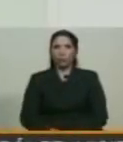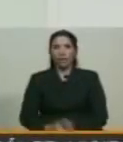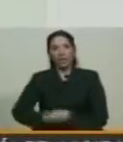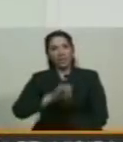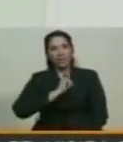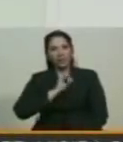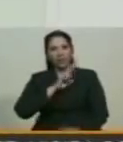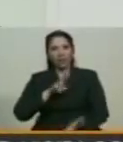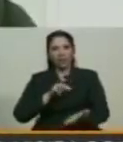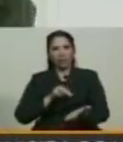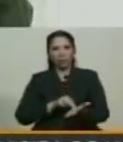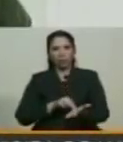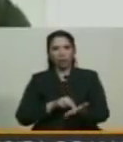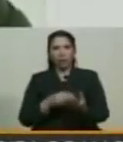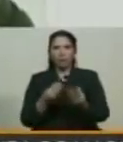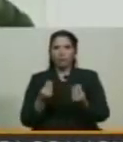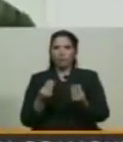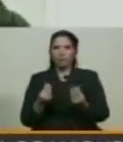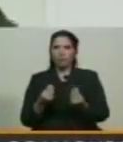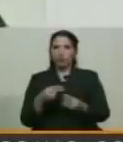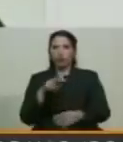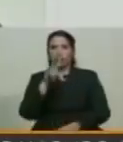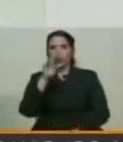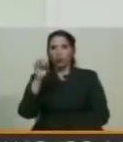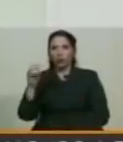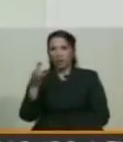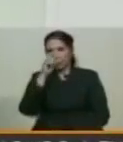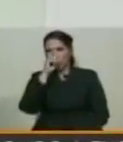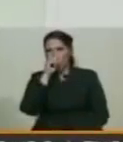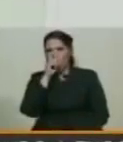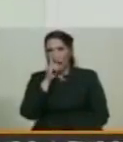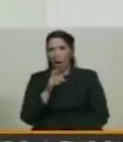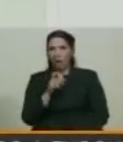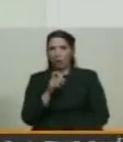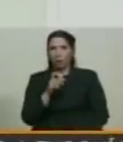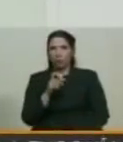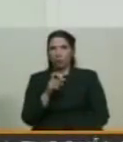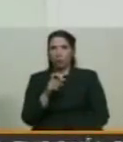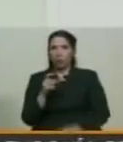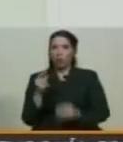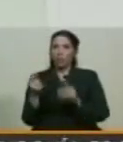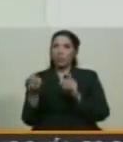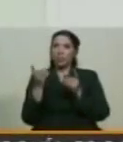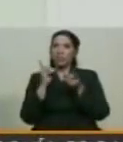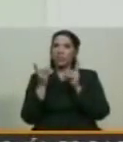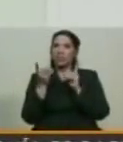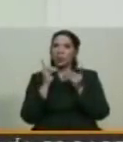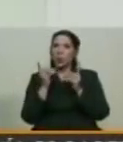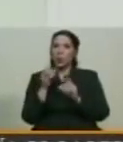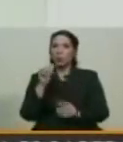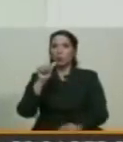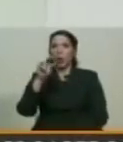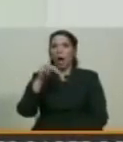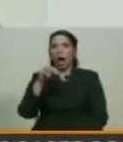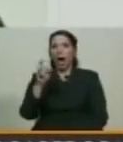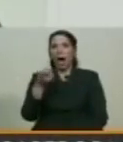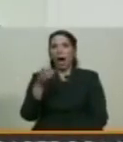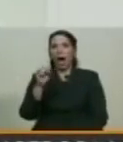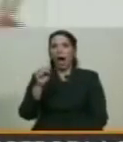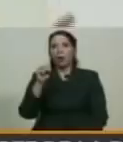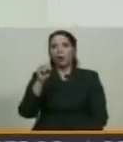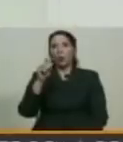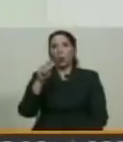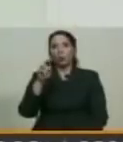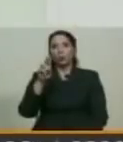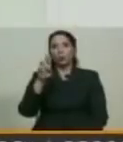nacional, que son los 200 años, el bicentenario del discurso de Angostura por parte del Libertador Simón Bolívar. Ahí